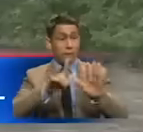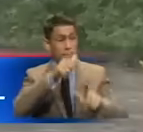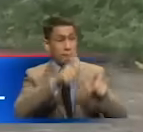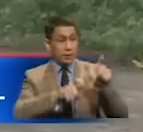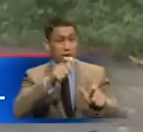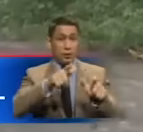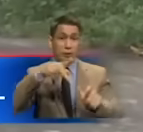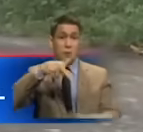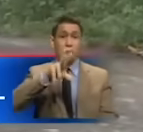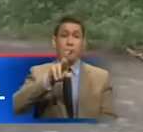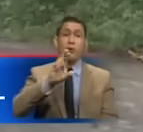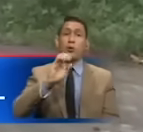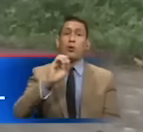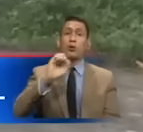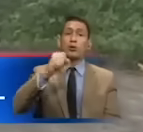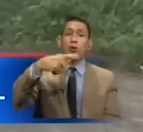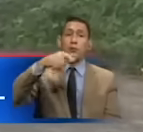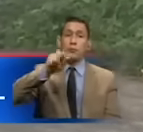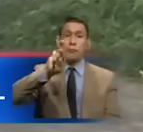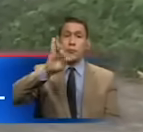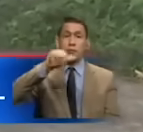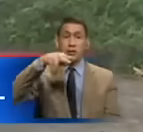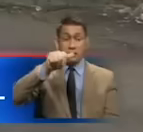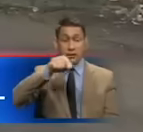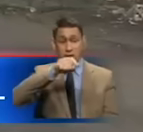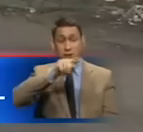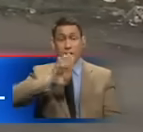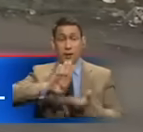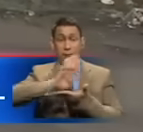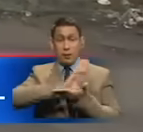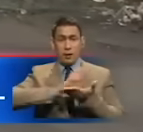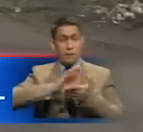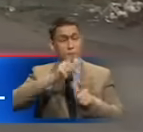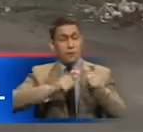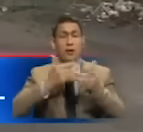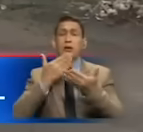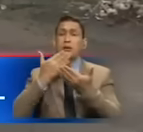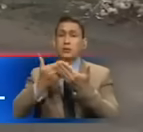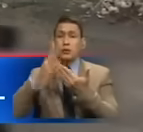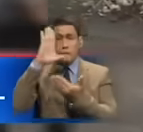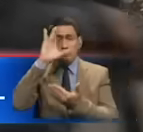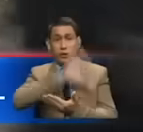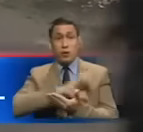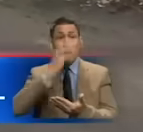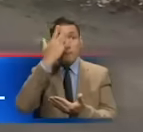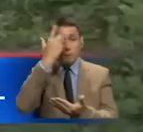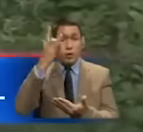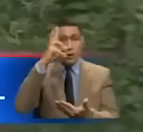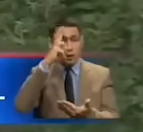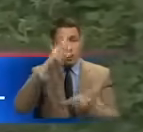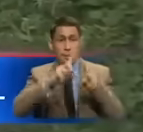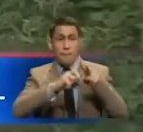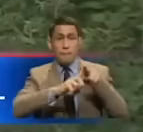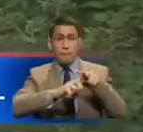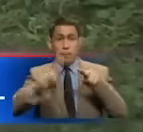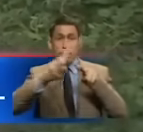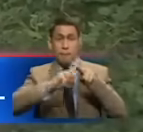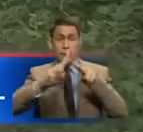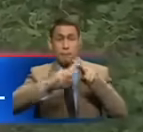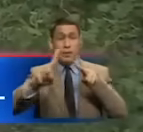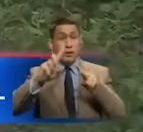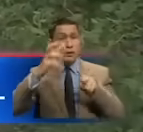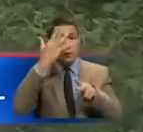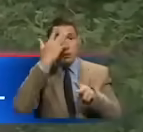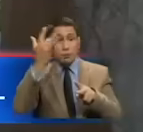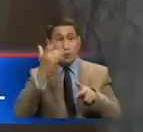están agradecidos con el trabajo policial, puesto que los delincuentes huyen porque están acorralados, situación que da mayor seguridad a